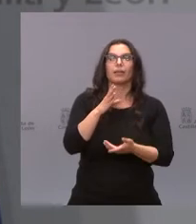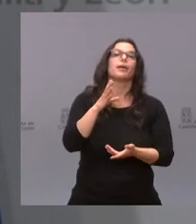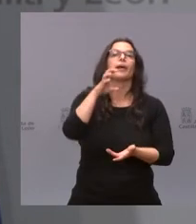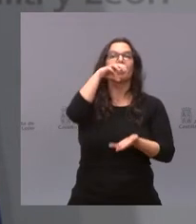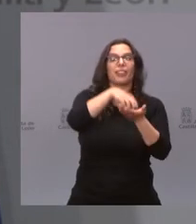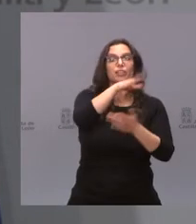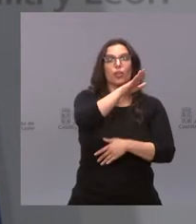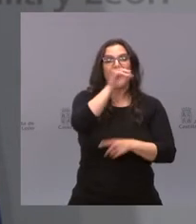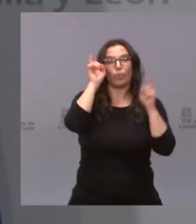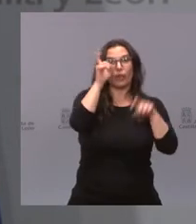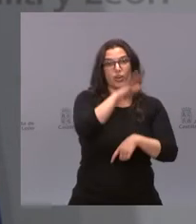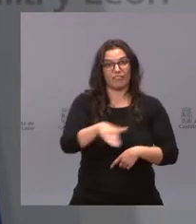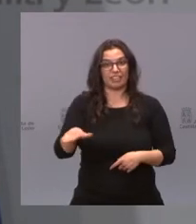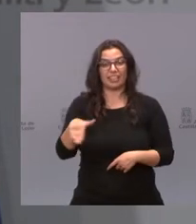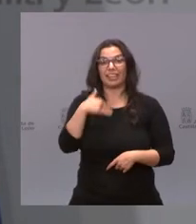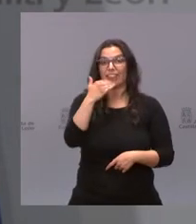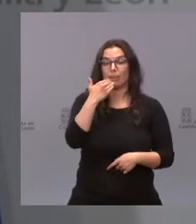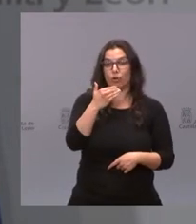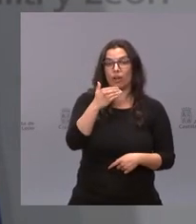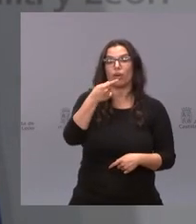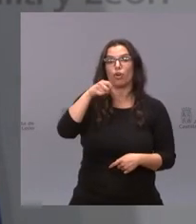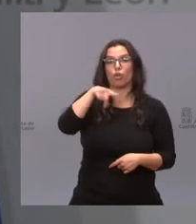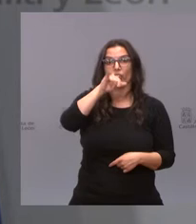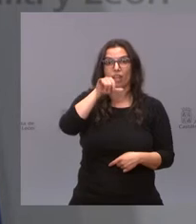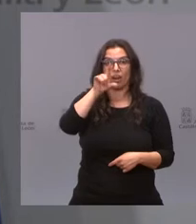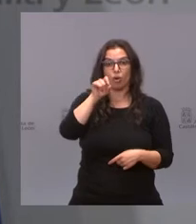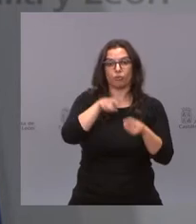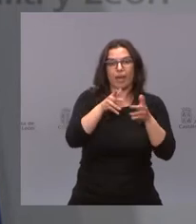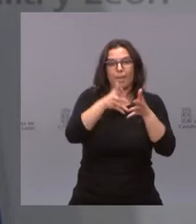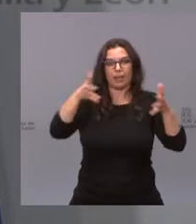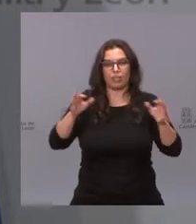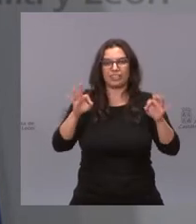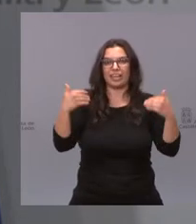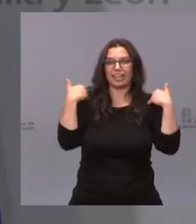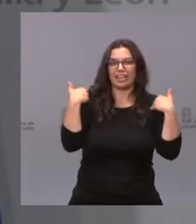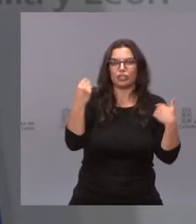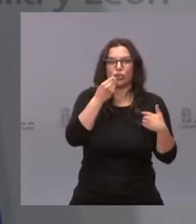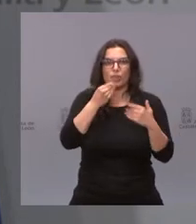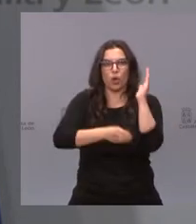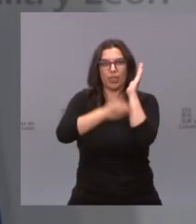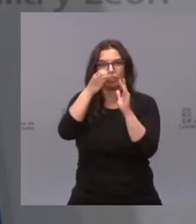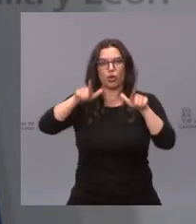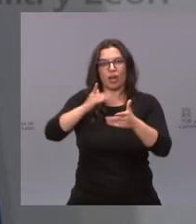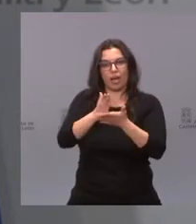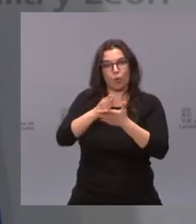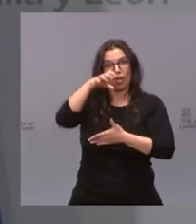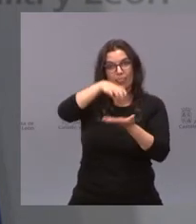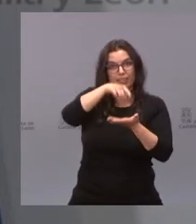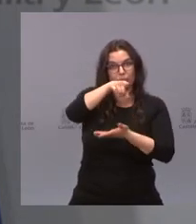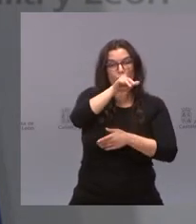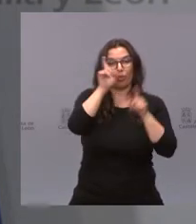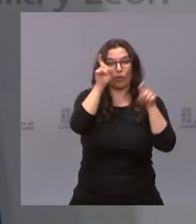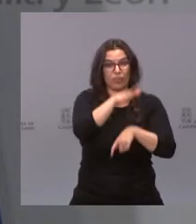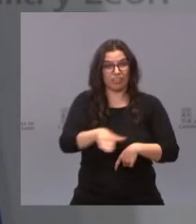Gonzalo de Zamora, en concreto para la ampliación del gimnasio, comedor, ascensor y aulas de este centro de